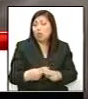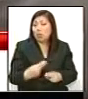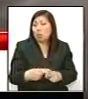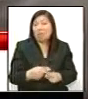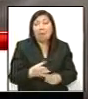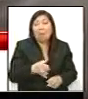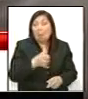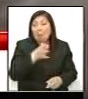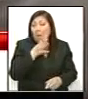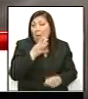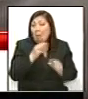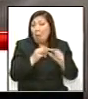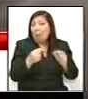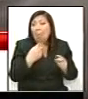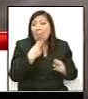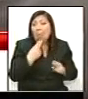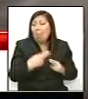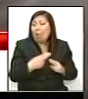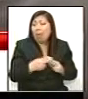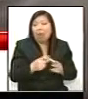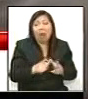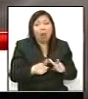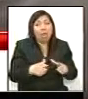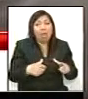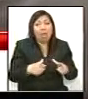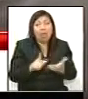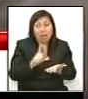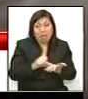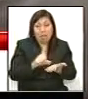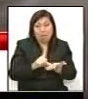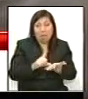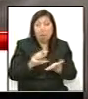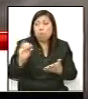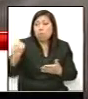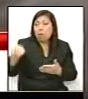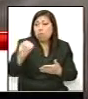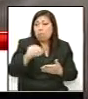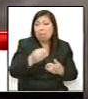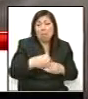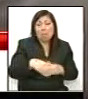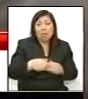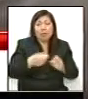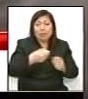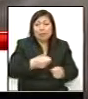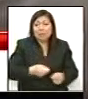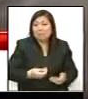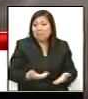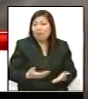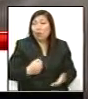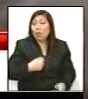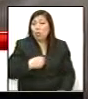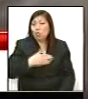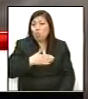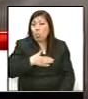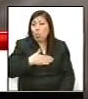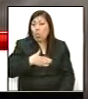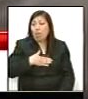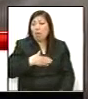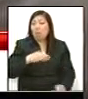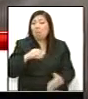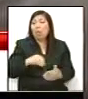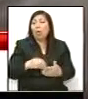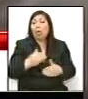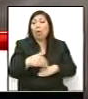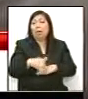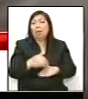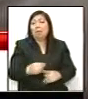nadie conoce. ¿Por qué? Porque Lima es una ciudad que creció en base a urbanizaciones de tierras de cultivo. Y los dueños de tierras de cultivo ponían su nombre